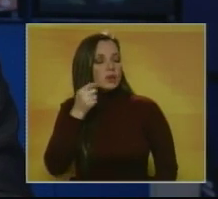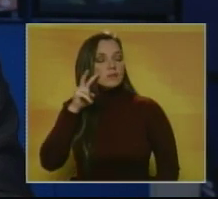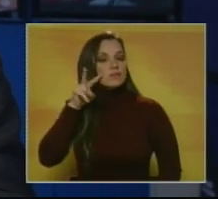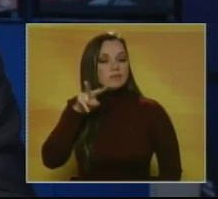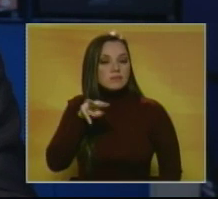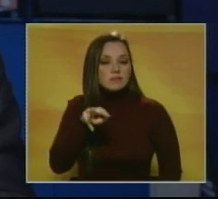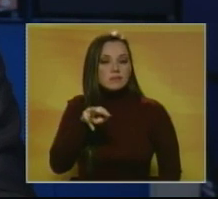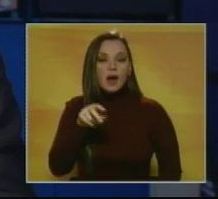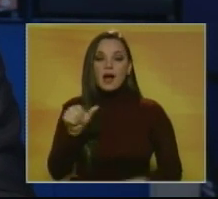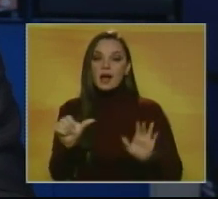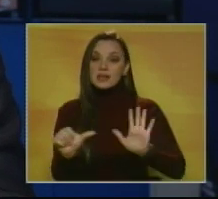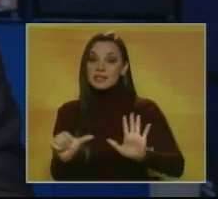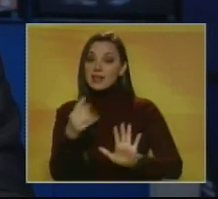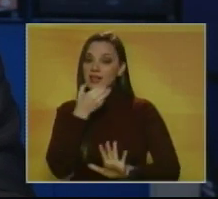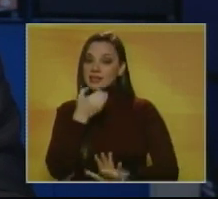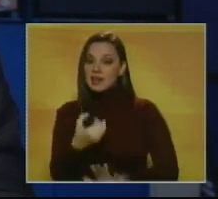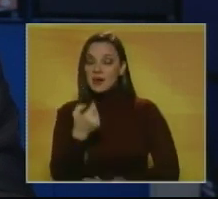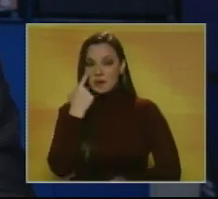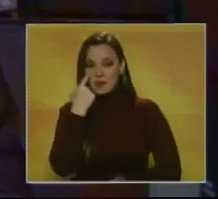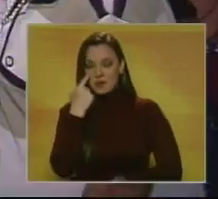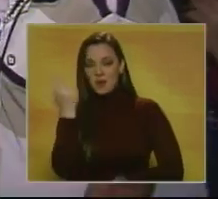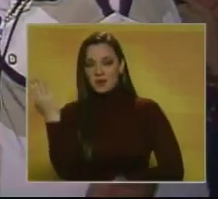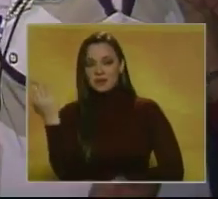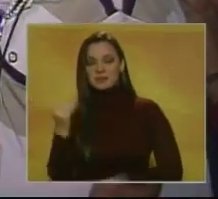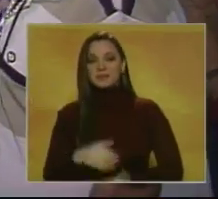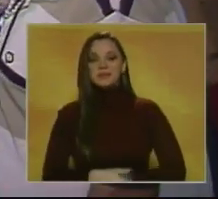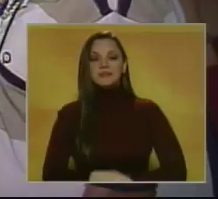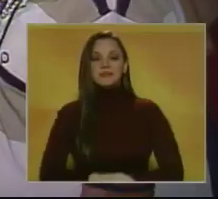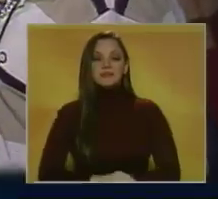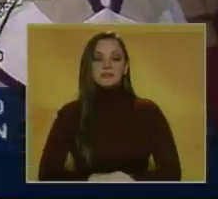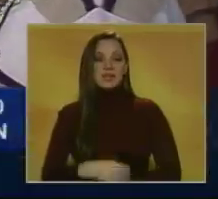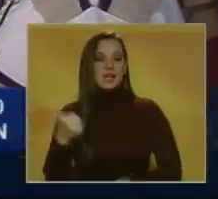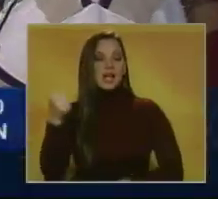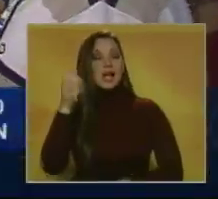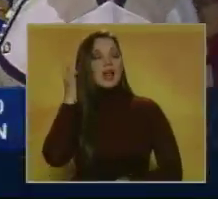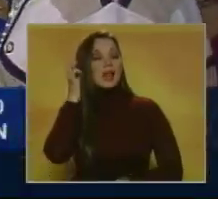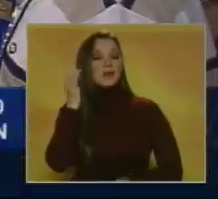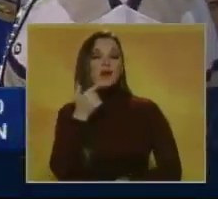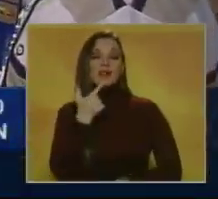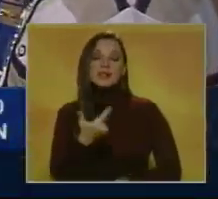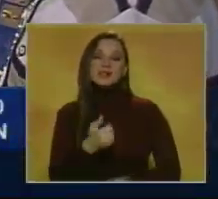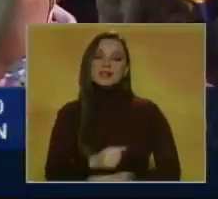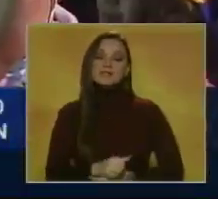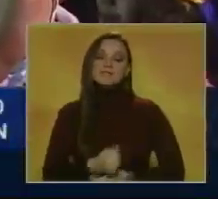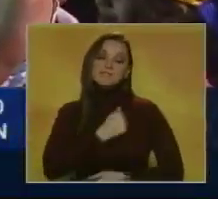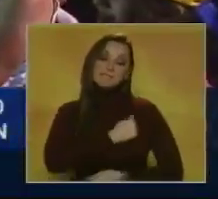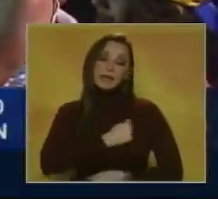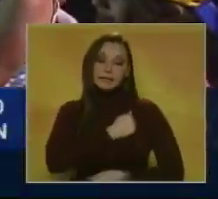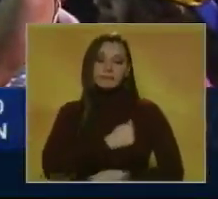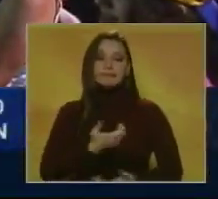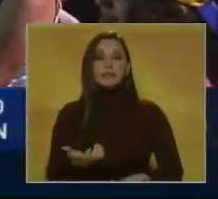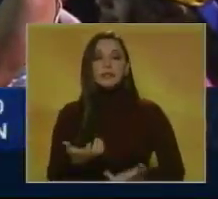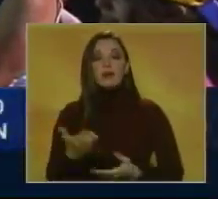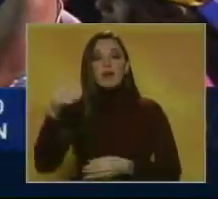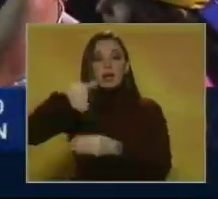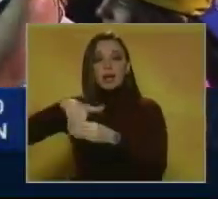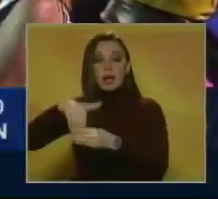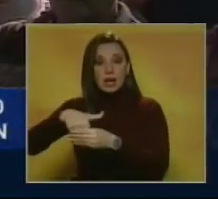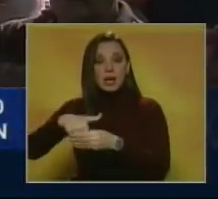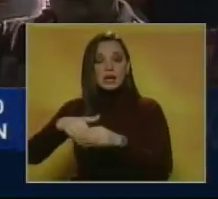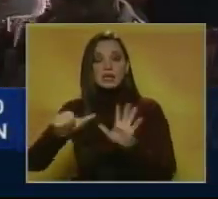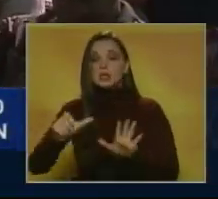de diciembre. Euclides Sotillo tiene la información. Tintori lamenta que para las parlamentarias no se permita la presencia de